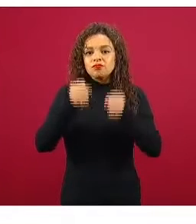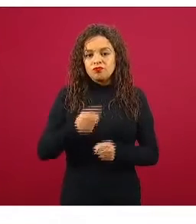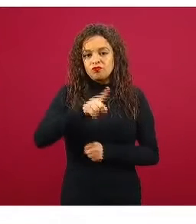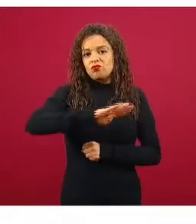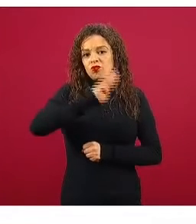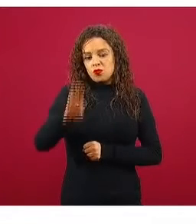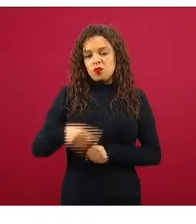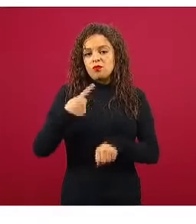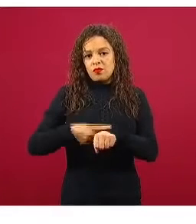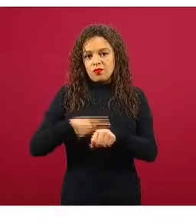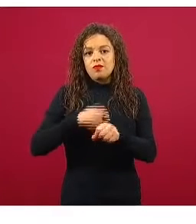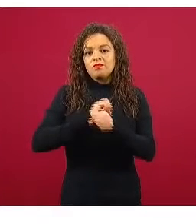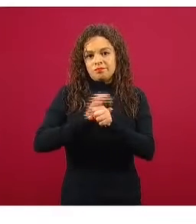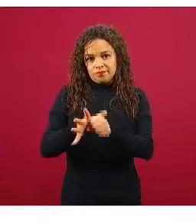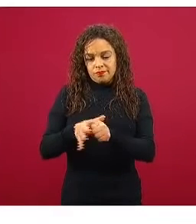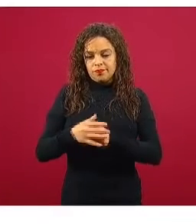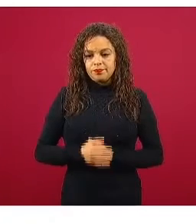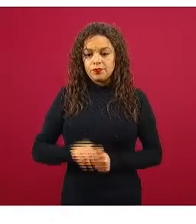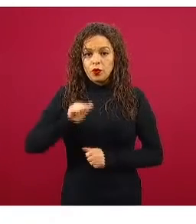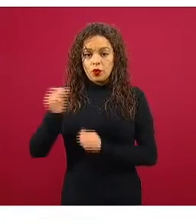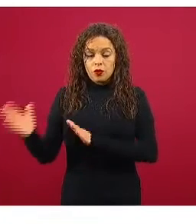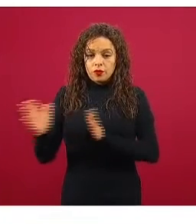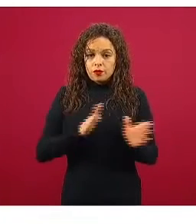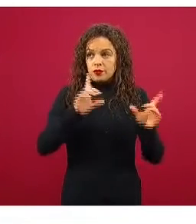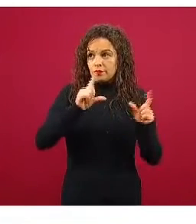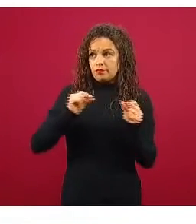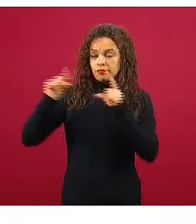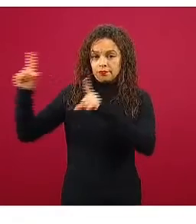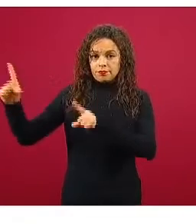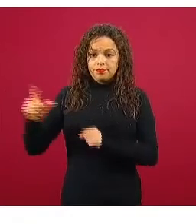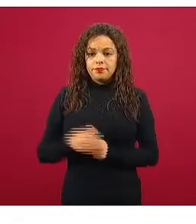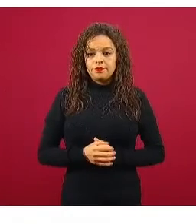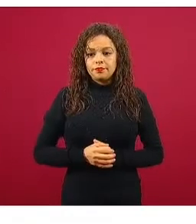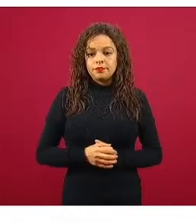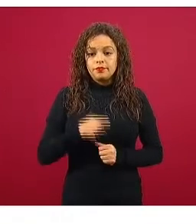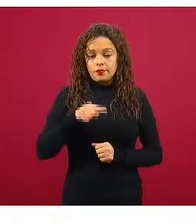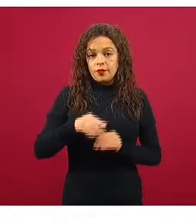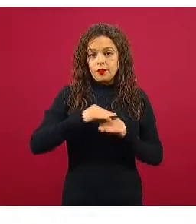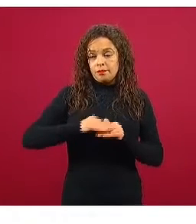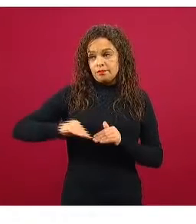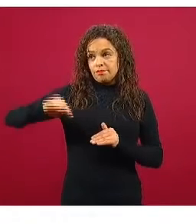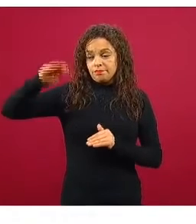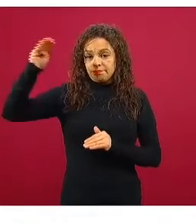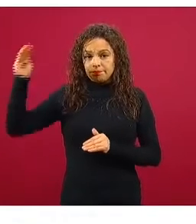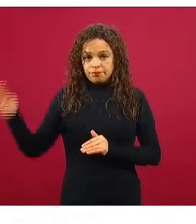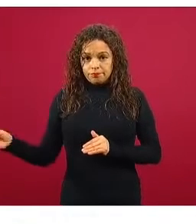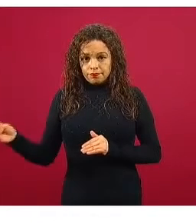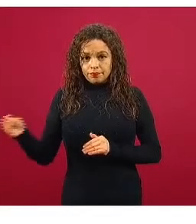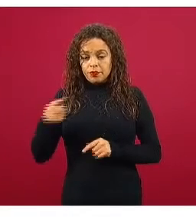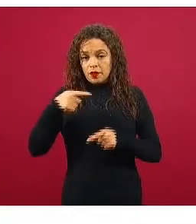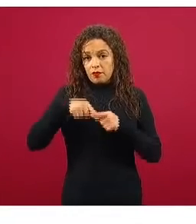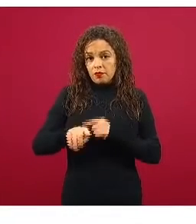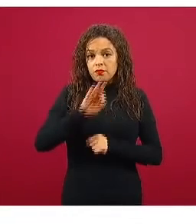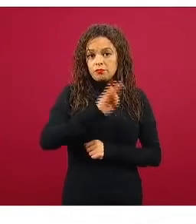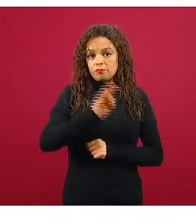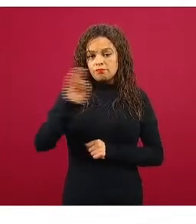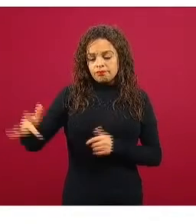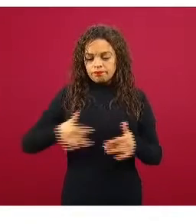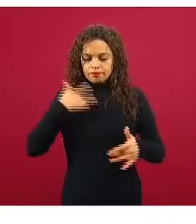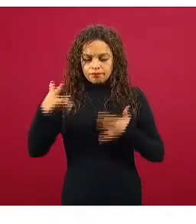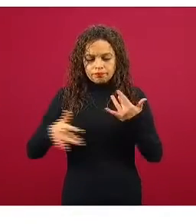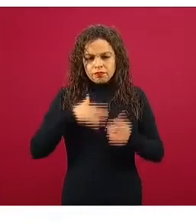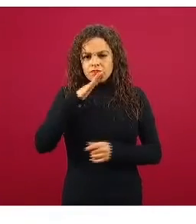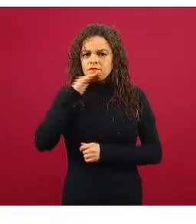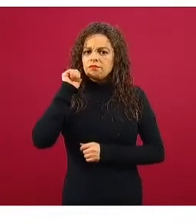vemos la curva epidémica de los casos confirmados y sospechosos por fecha de inicio de síntomas.